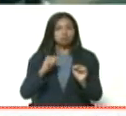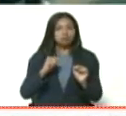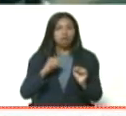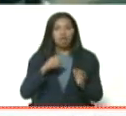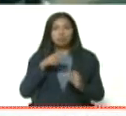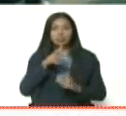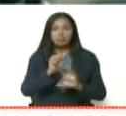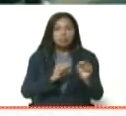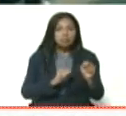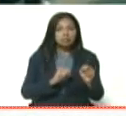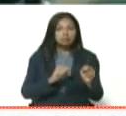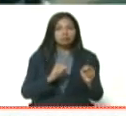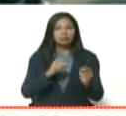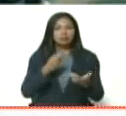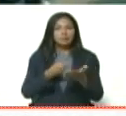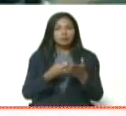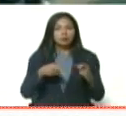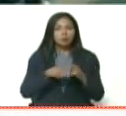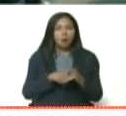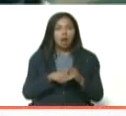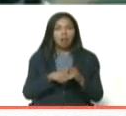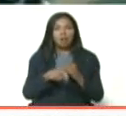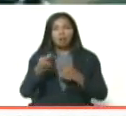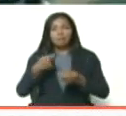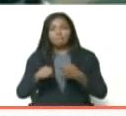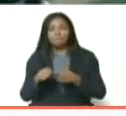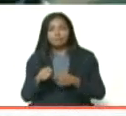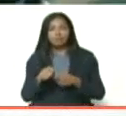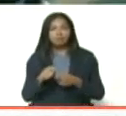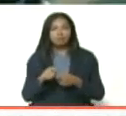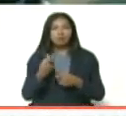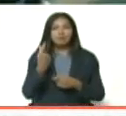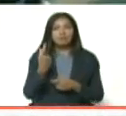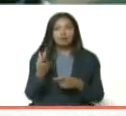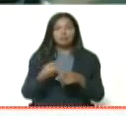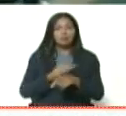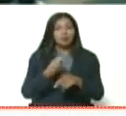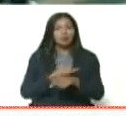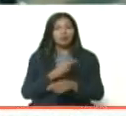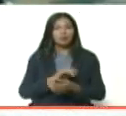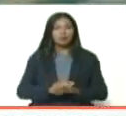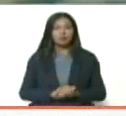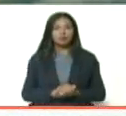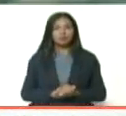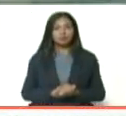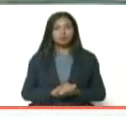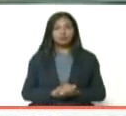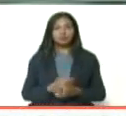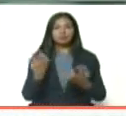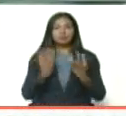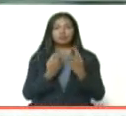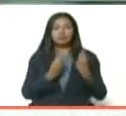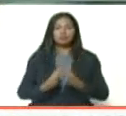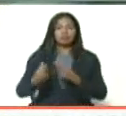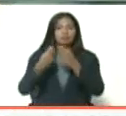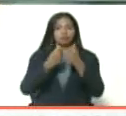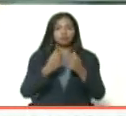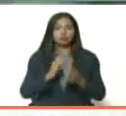disparen por especulación, por falta de gobierno, por guerra económica.